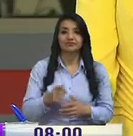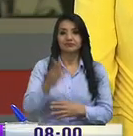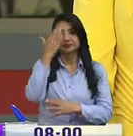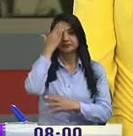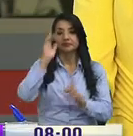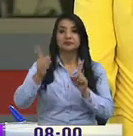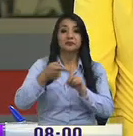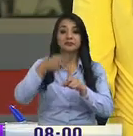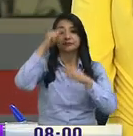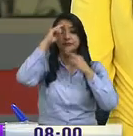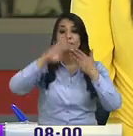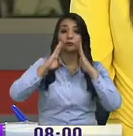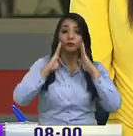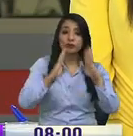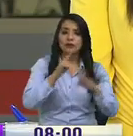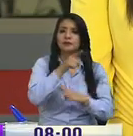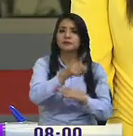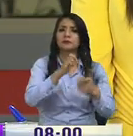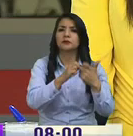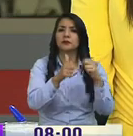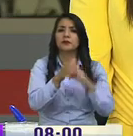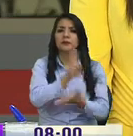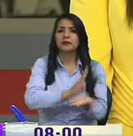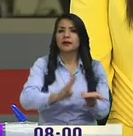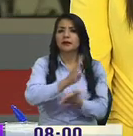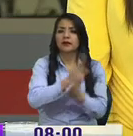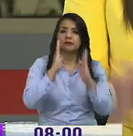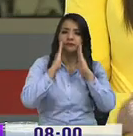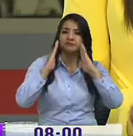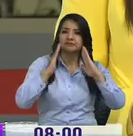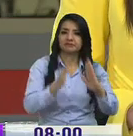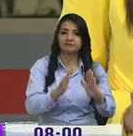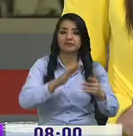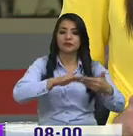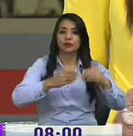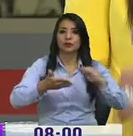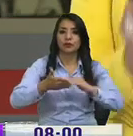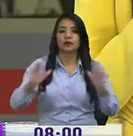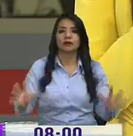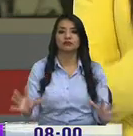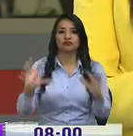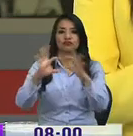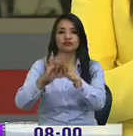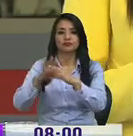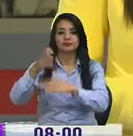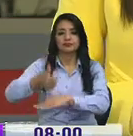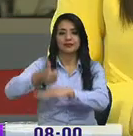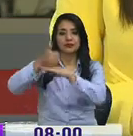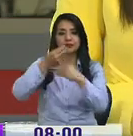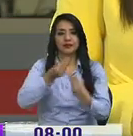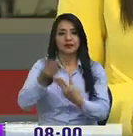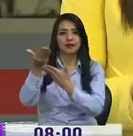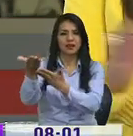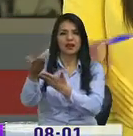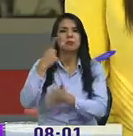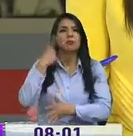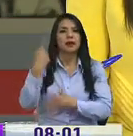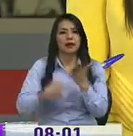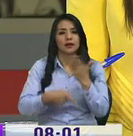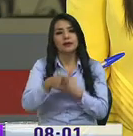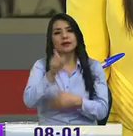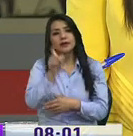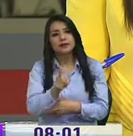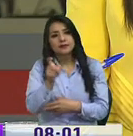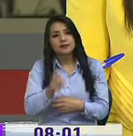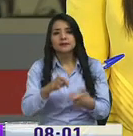noticiero que se preocupa por lo que ocurre ahí en su barrio, pues somos ese lazo, ese nexo entre usted y la autoridad para que todas las necesidades que tiene